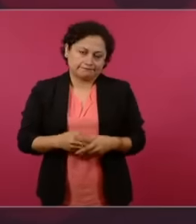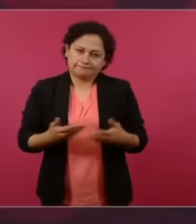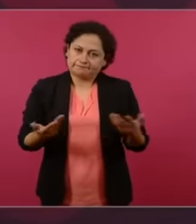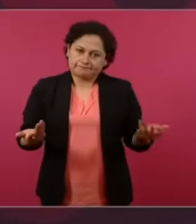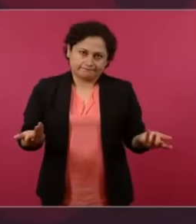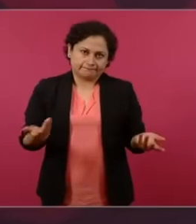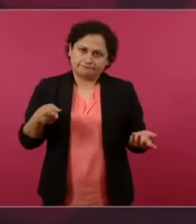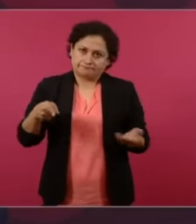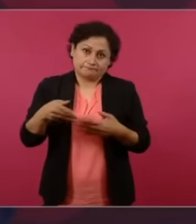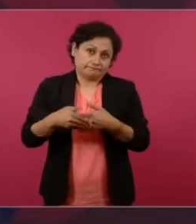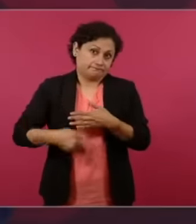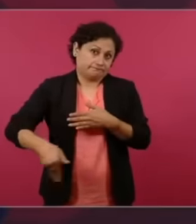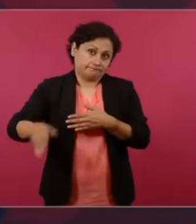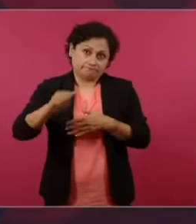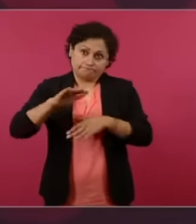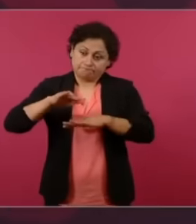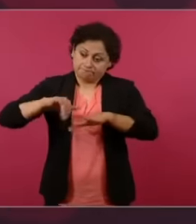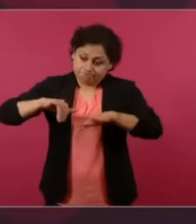todavía mucho trabajo.